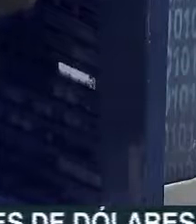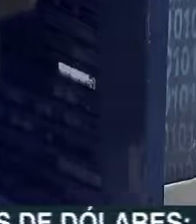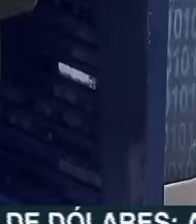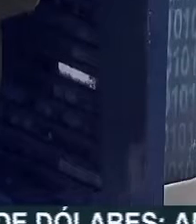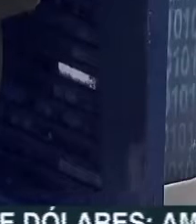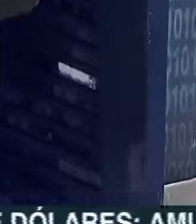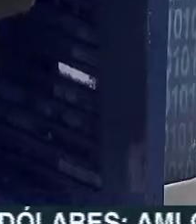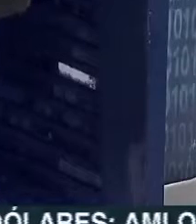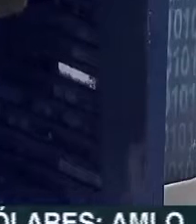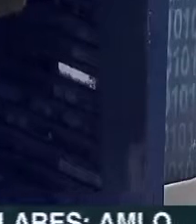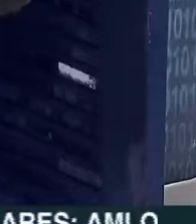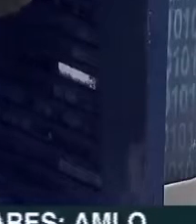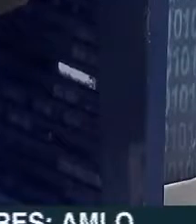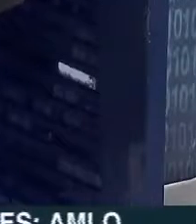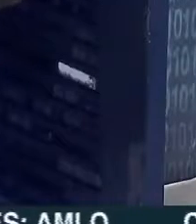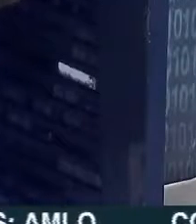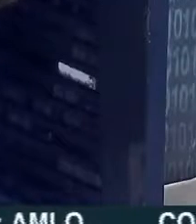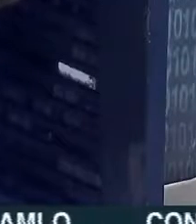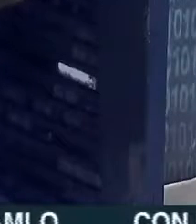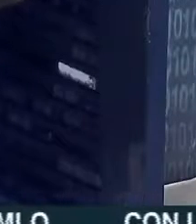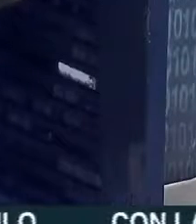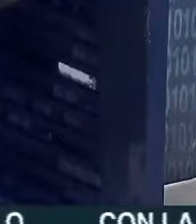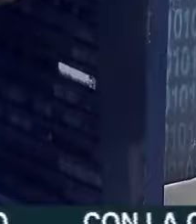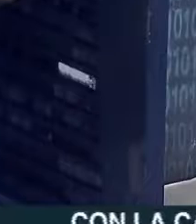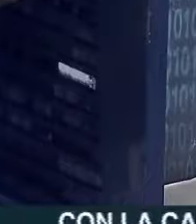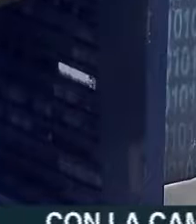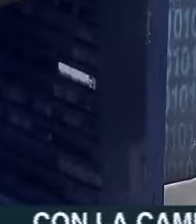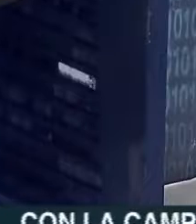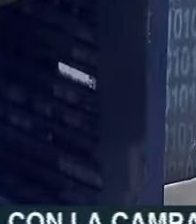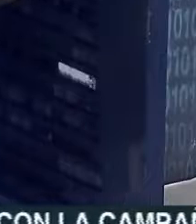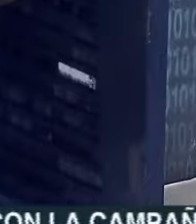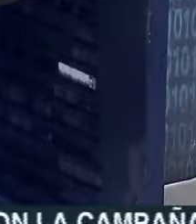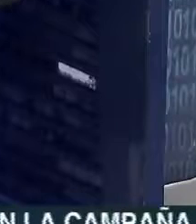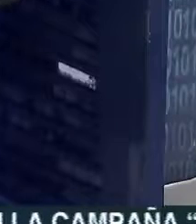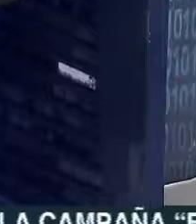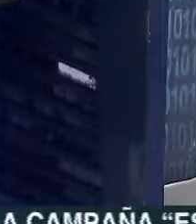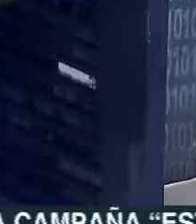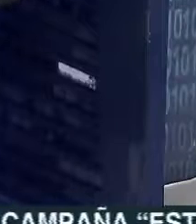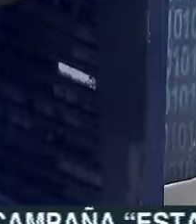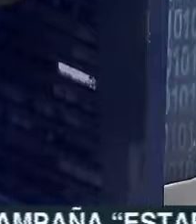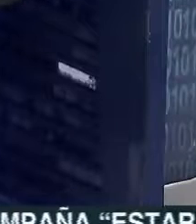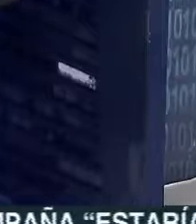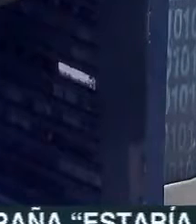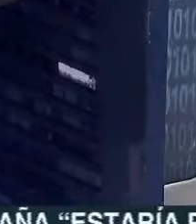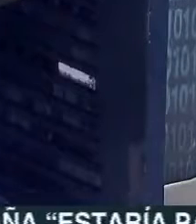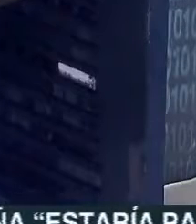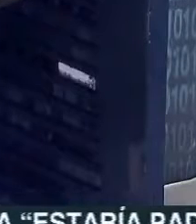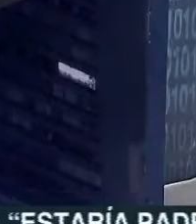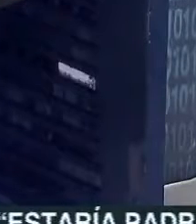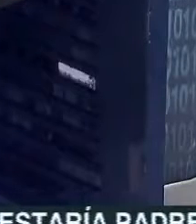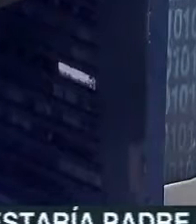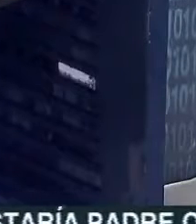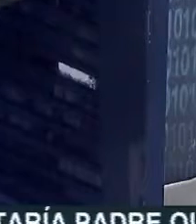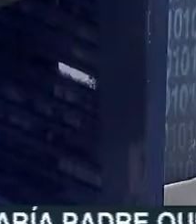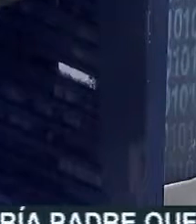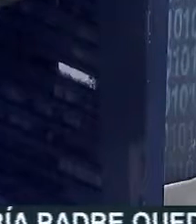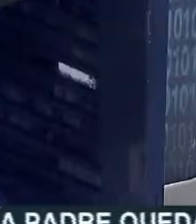no están enterados de que se desbloquearon millones de pesos y de dólares de cuentas relacionadas con el